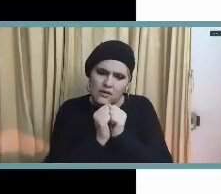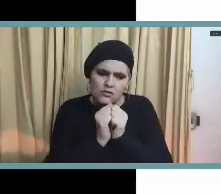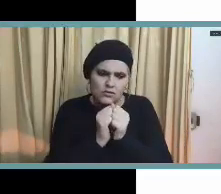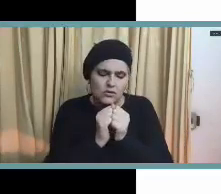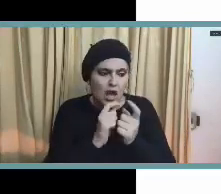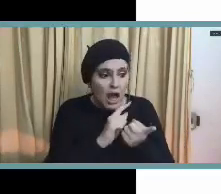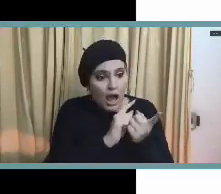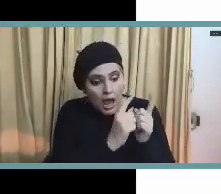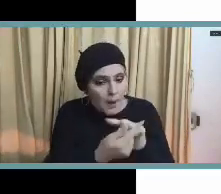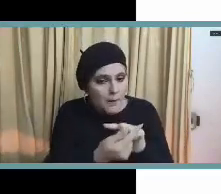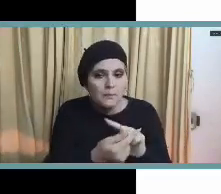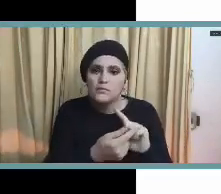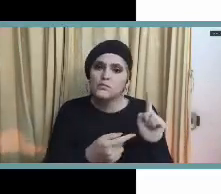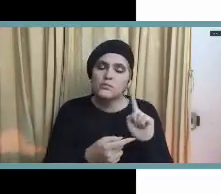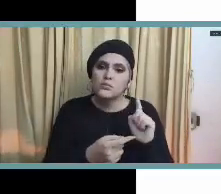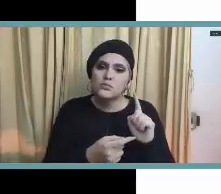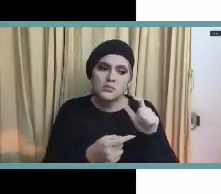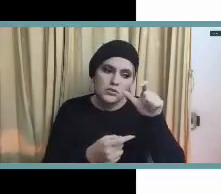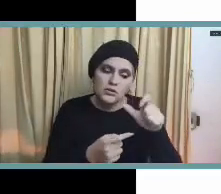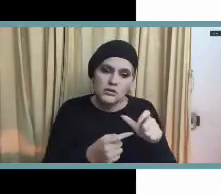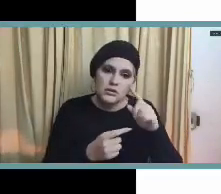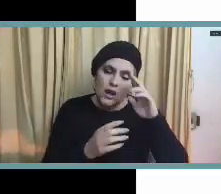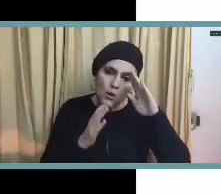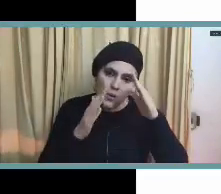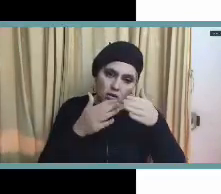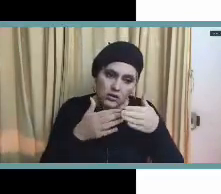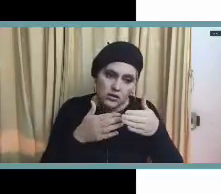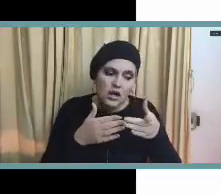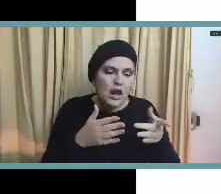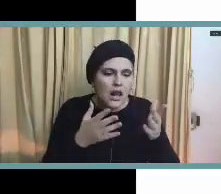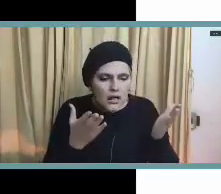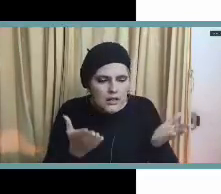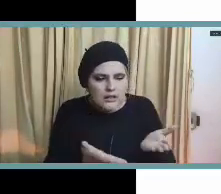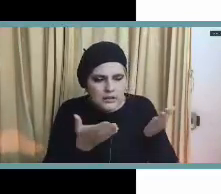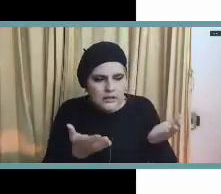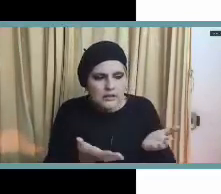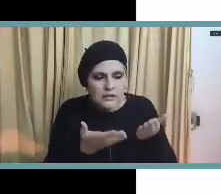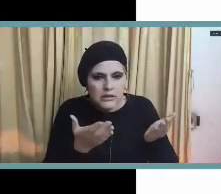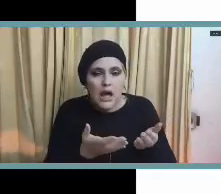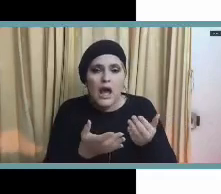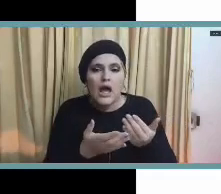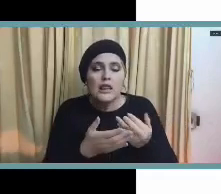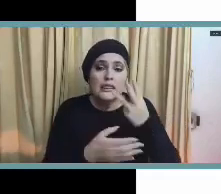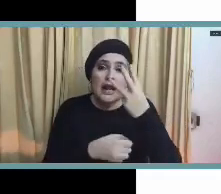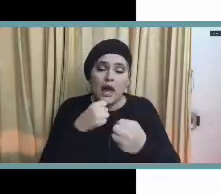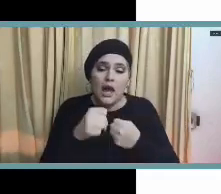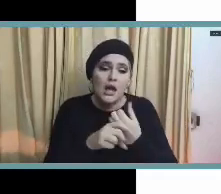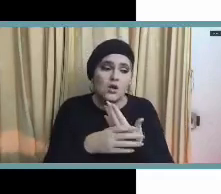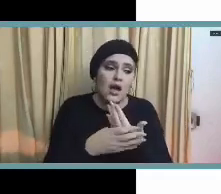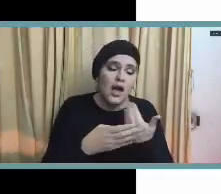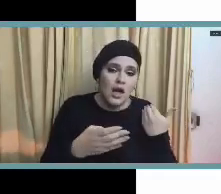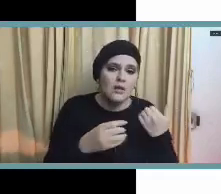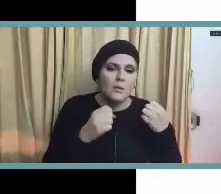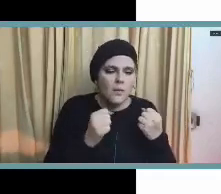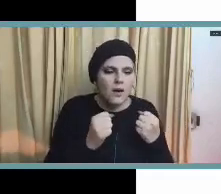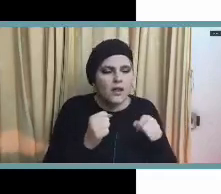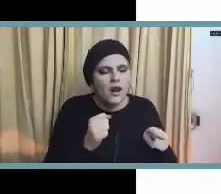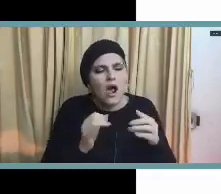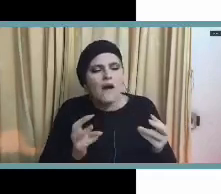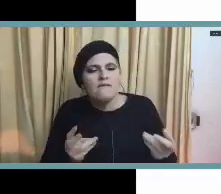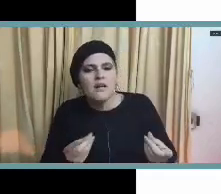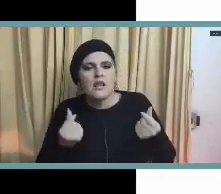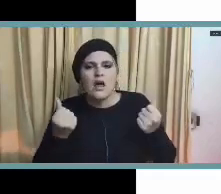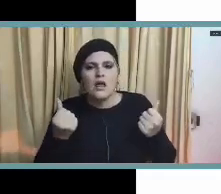la persona autista. Lo que queremos en la estimulación temprana antes de los 3 años es que ciertas habilidades que en el futuro